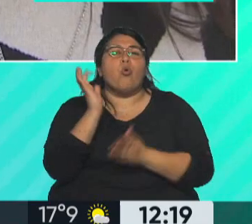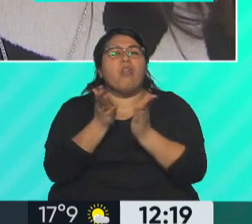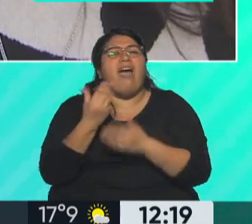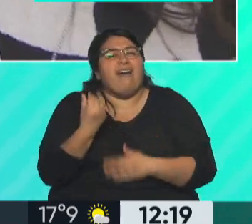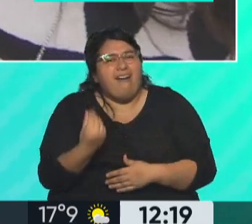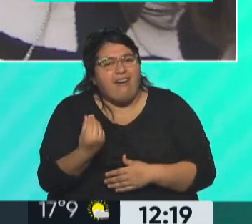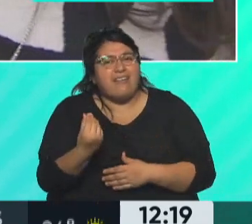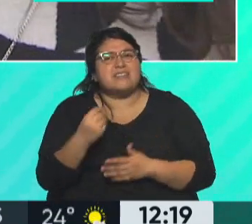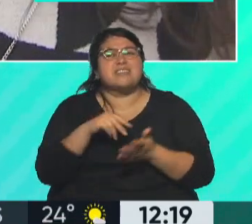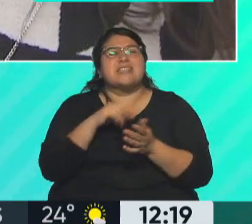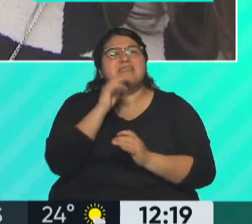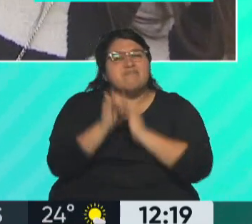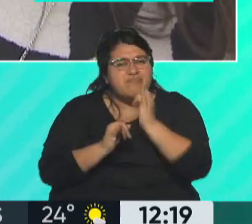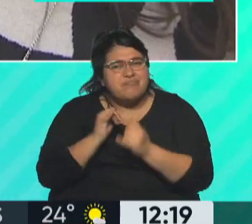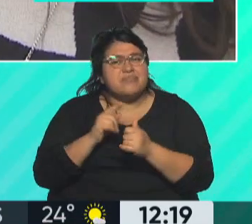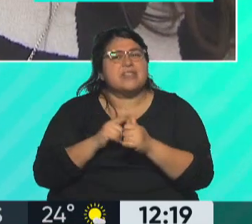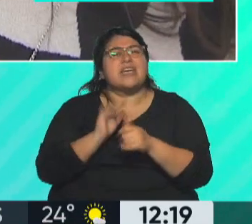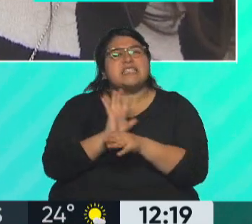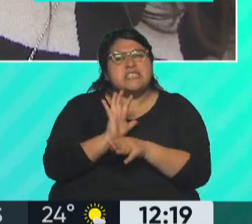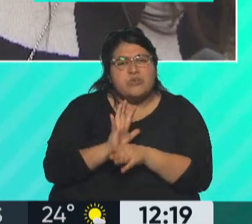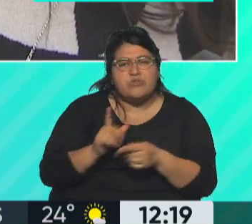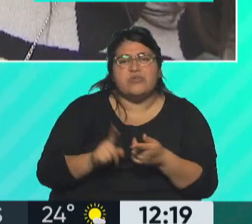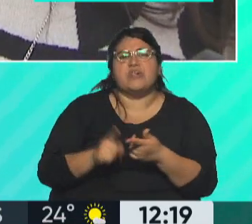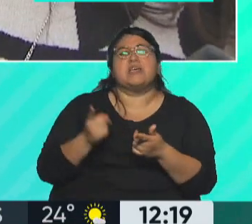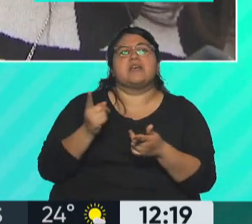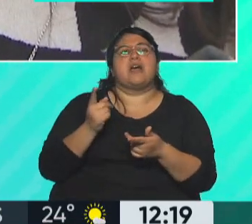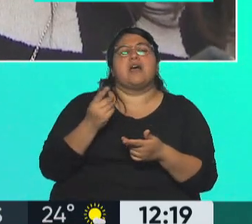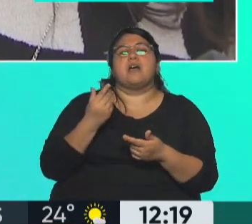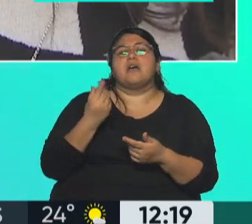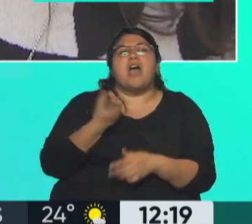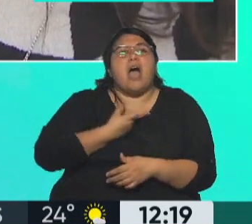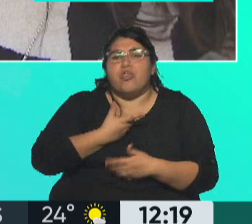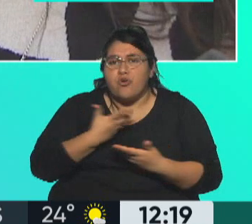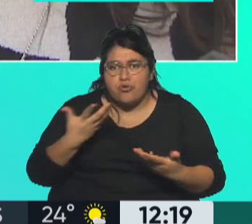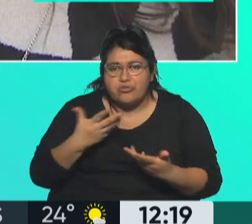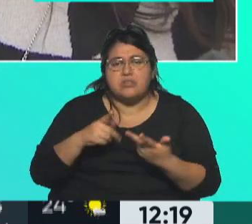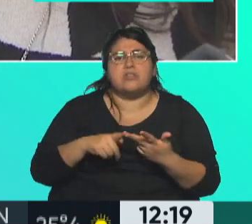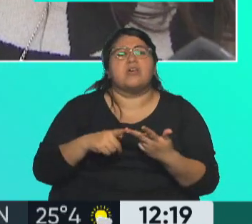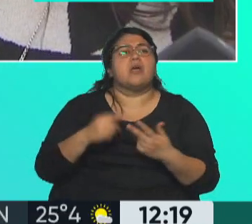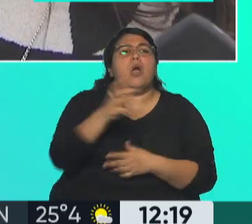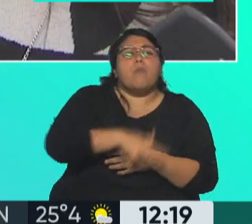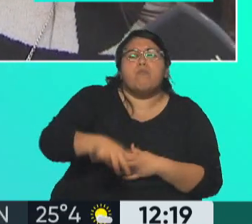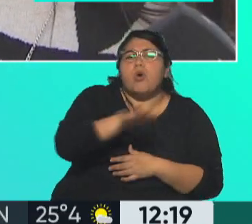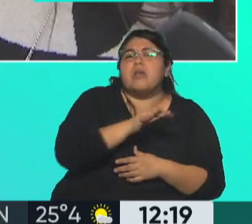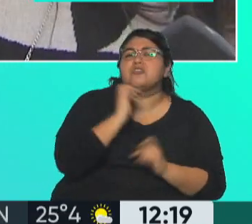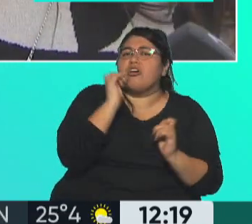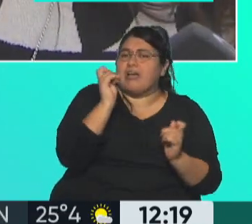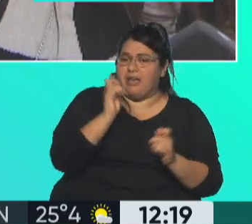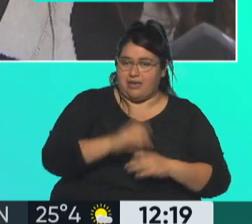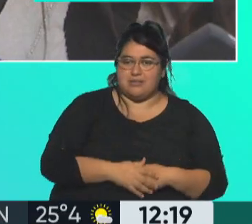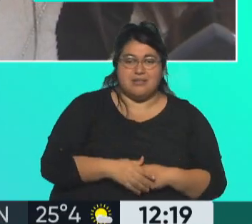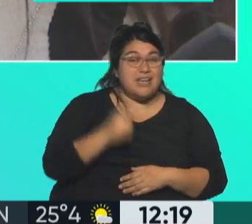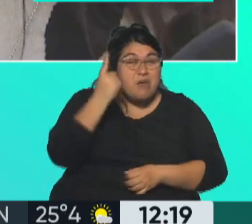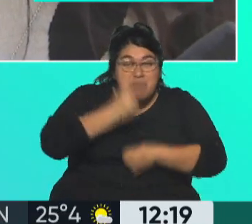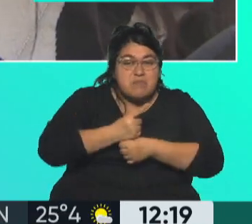este comité para cualquier ciudadano de la Ciudad de Buenos Aires, ¿no?, y dónde se dan, y además a qué población afecta mayormente. Sí, principalmente